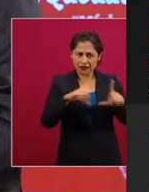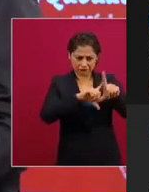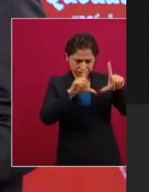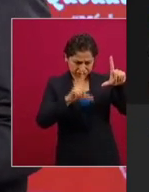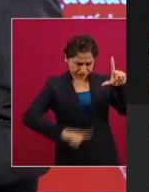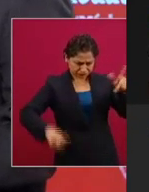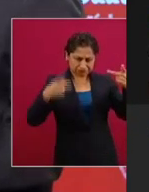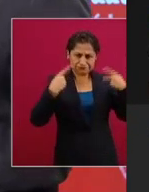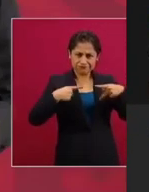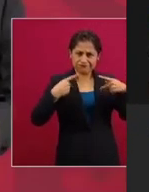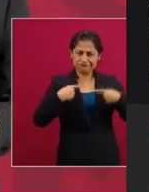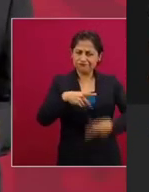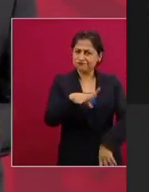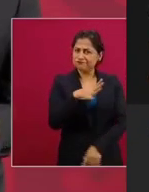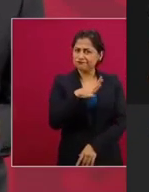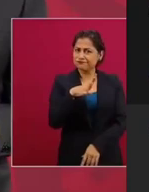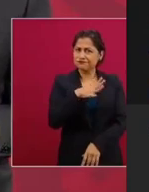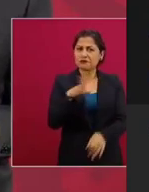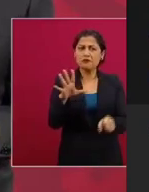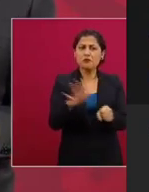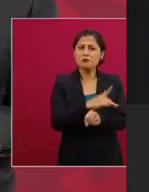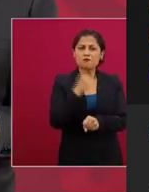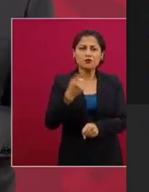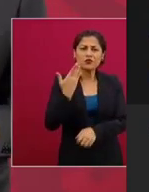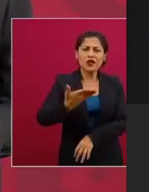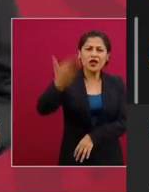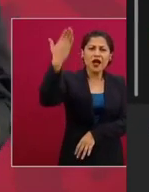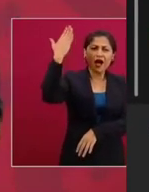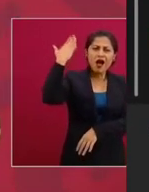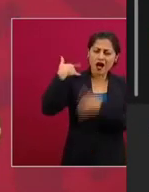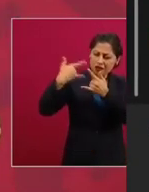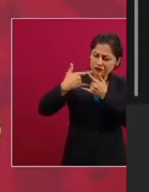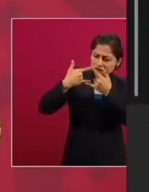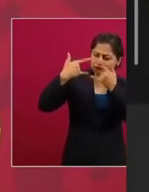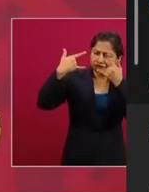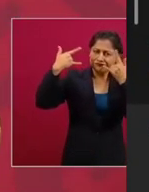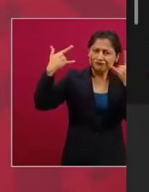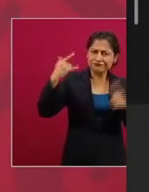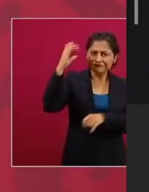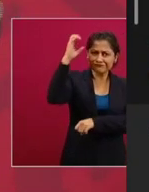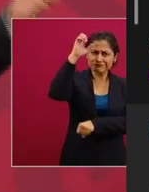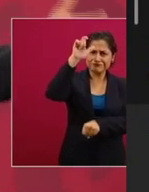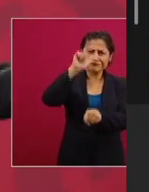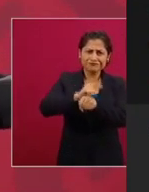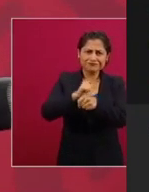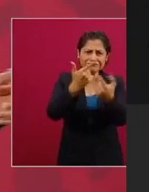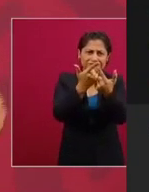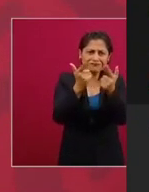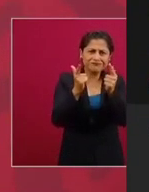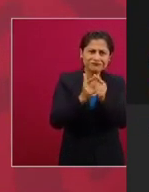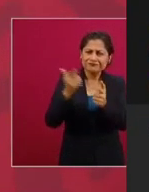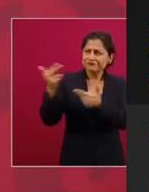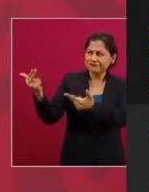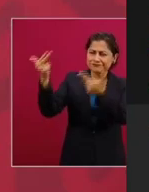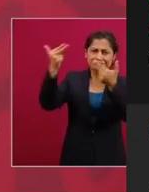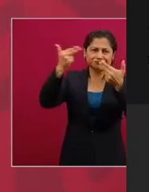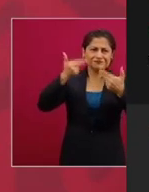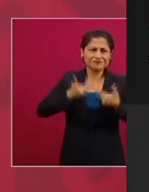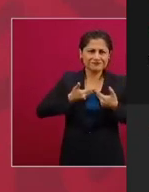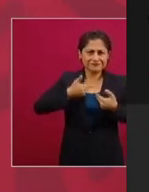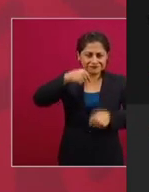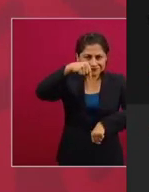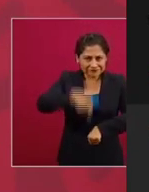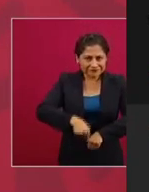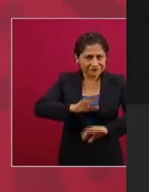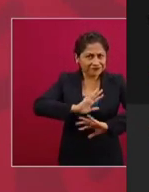Pues a trabajar, señores. No le hagas caso a Moctezuma. Ok. Pues miren, ya